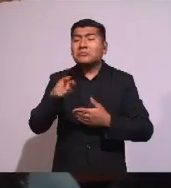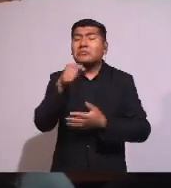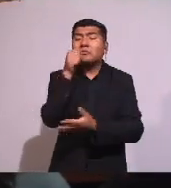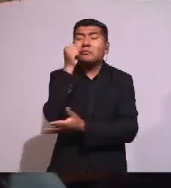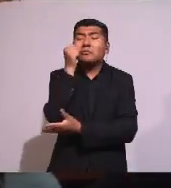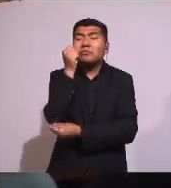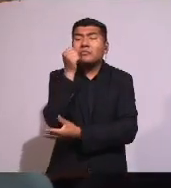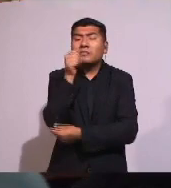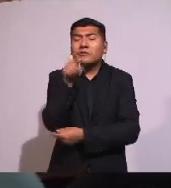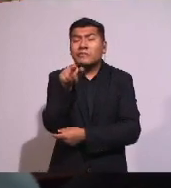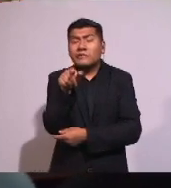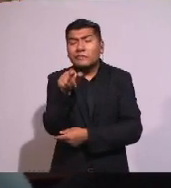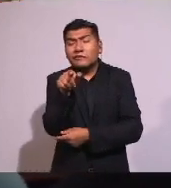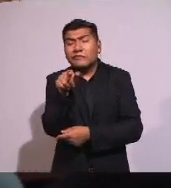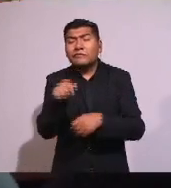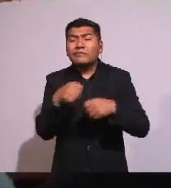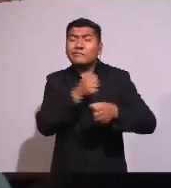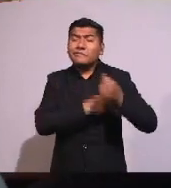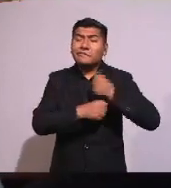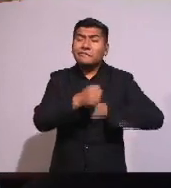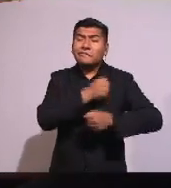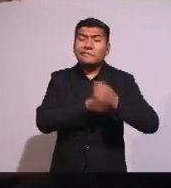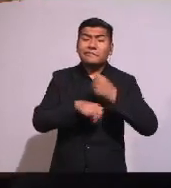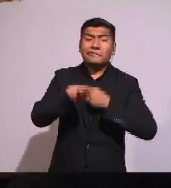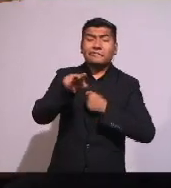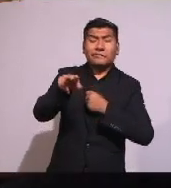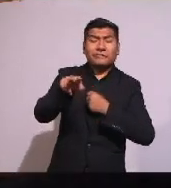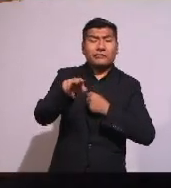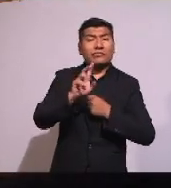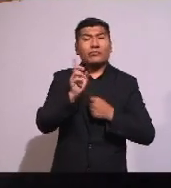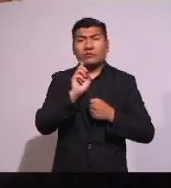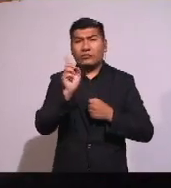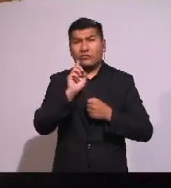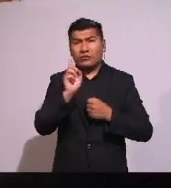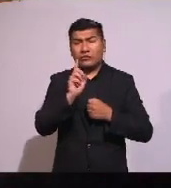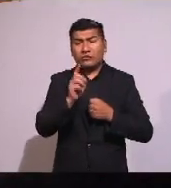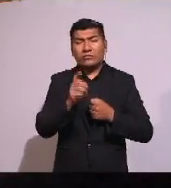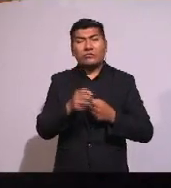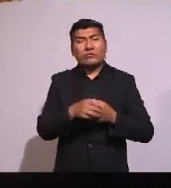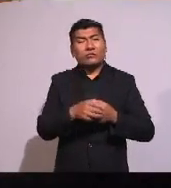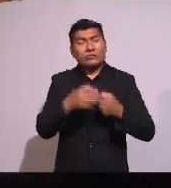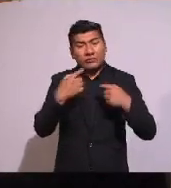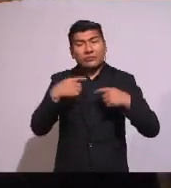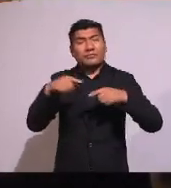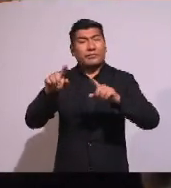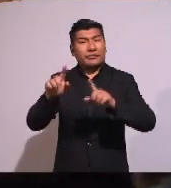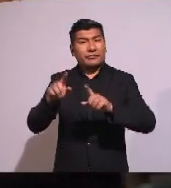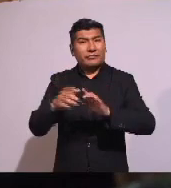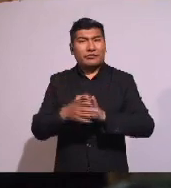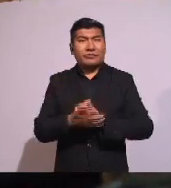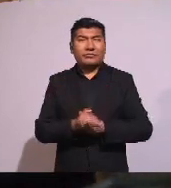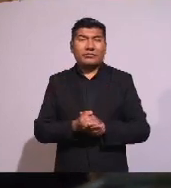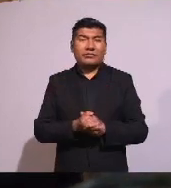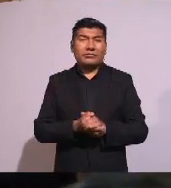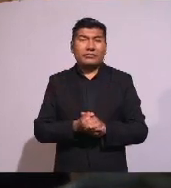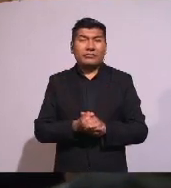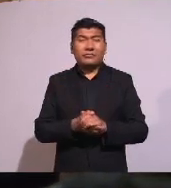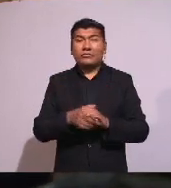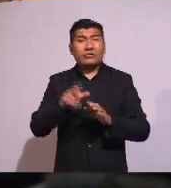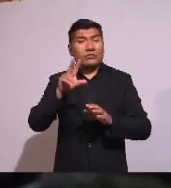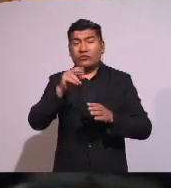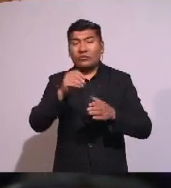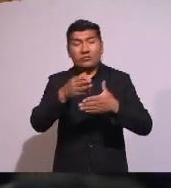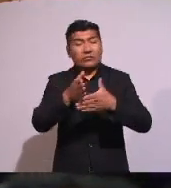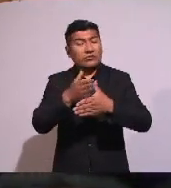pobrecito, cómo sufre? Ve, caliéntate, sáciate, si no le das nada